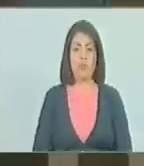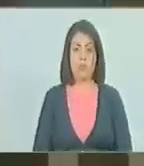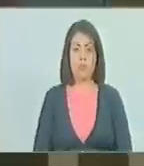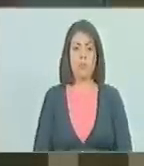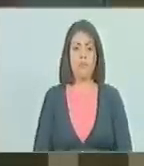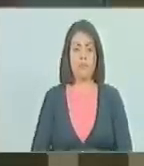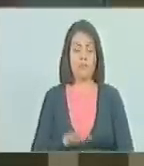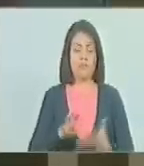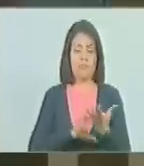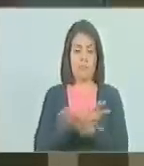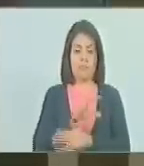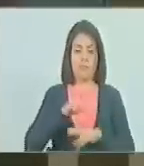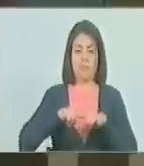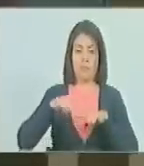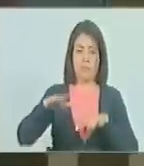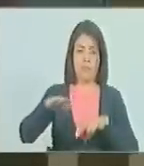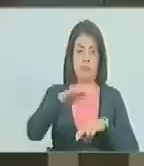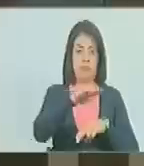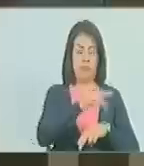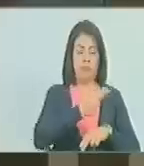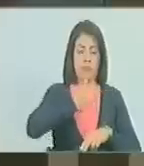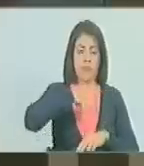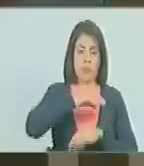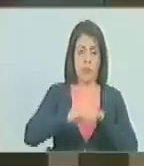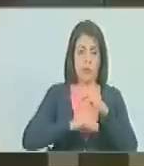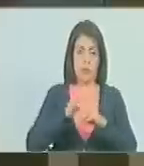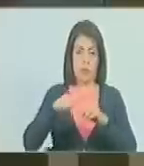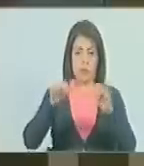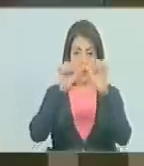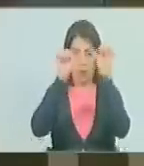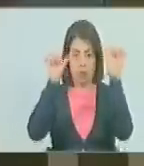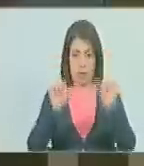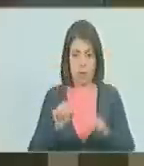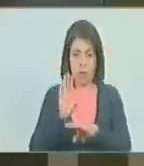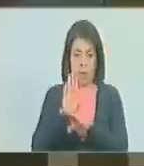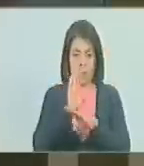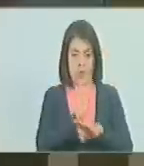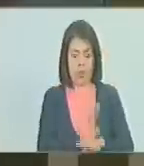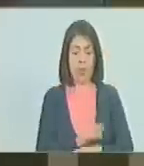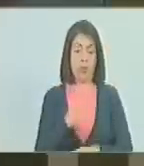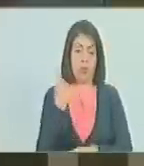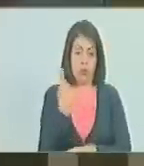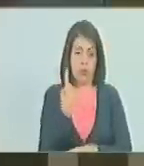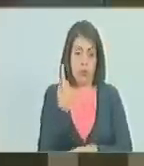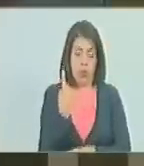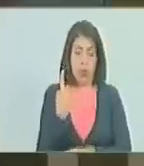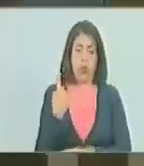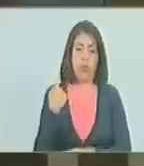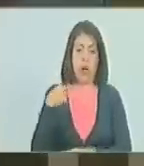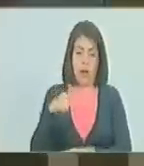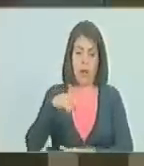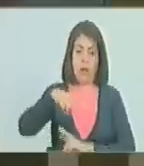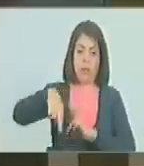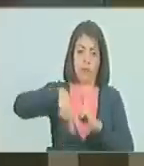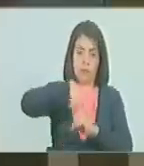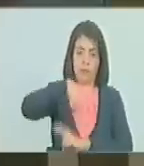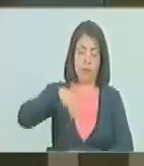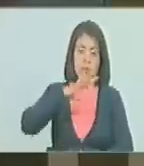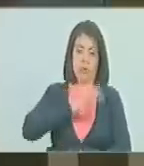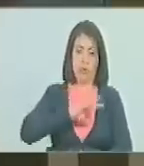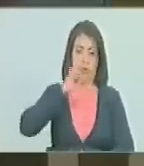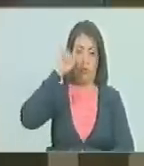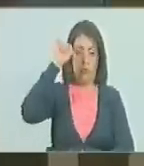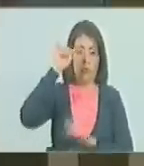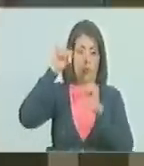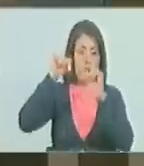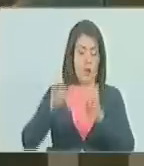esa terrible situación con los niños, es que bueno, nosotros acá tenemos un sistema de protección solo con revolución, solo con socialismo.